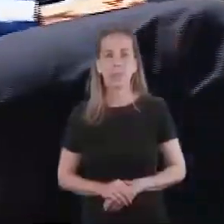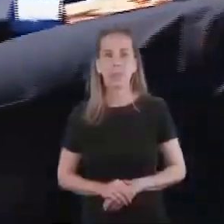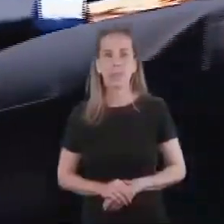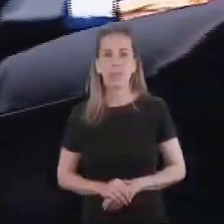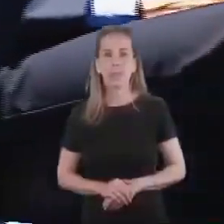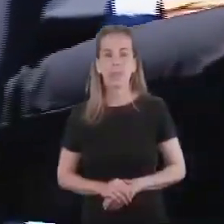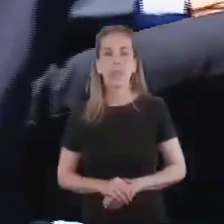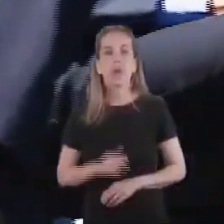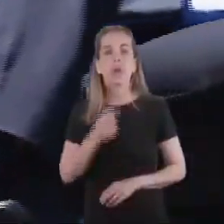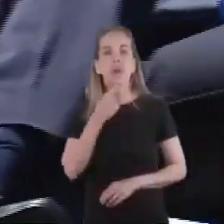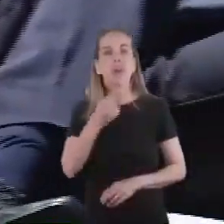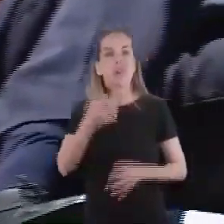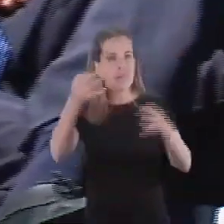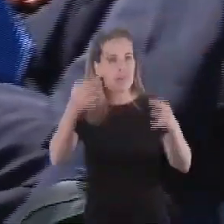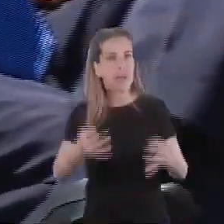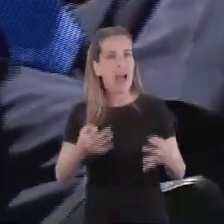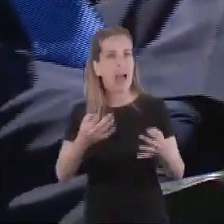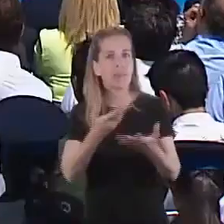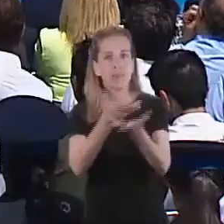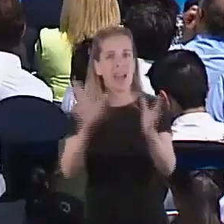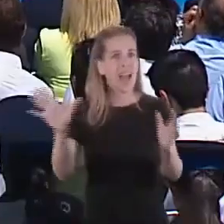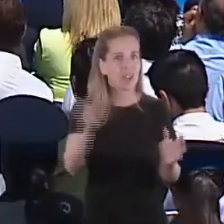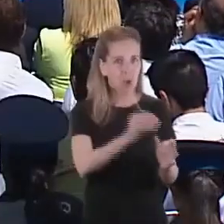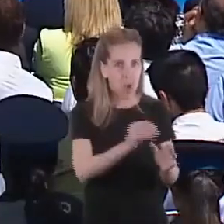Yo les garantizo a todos